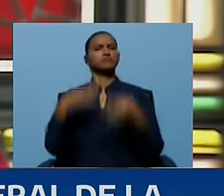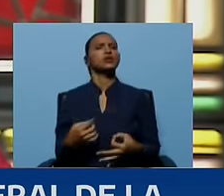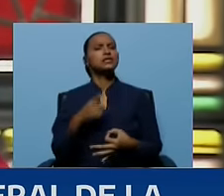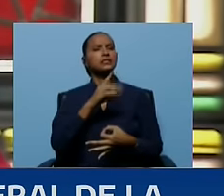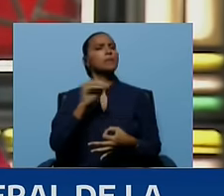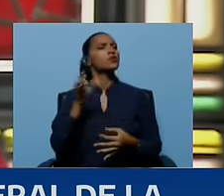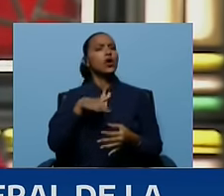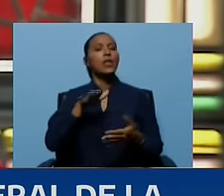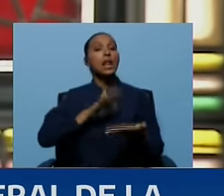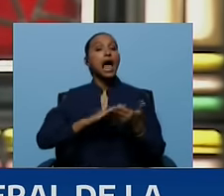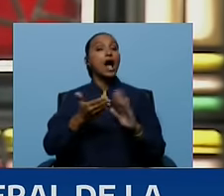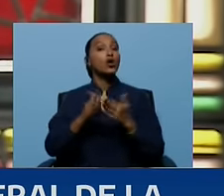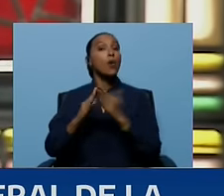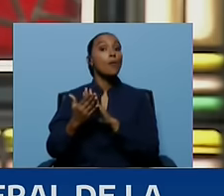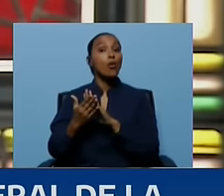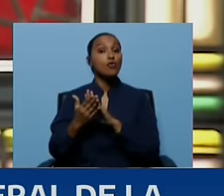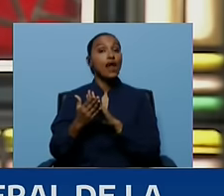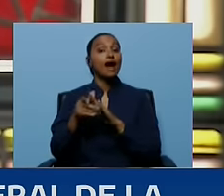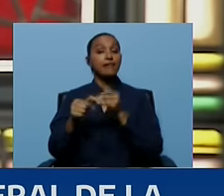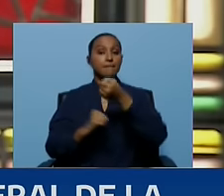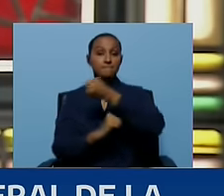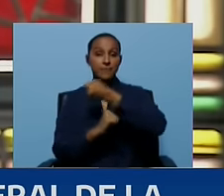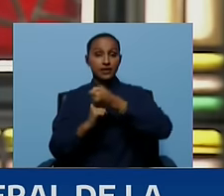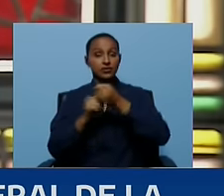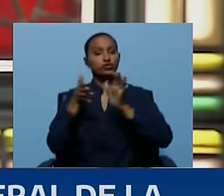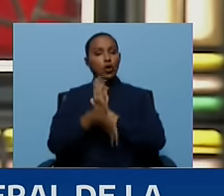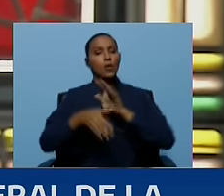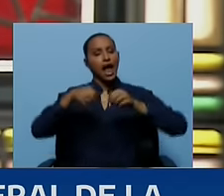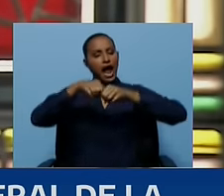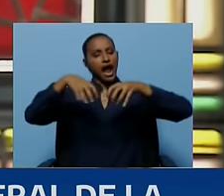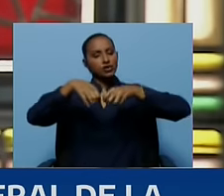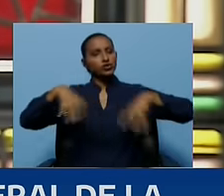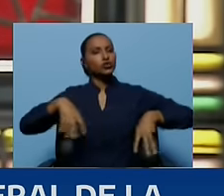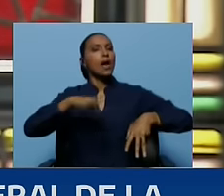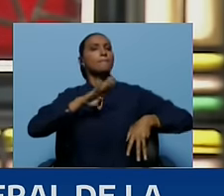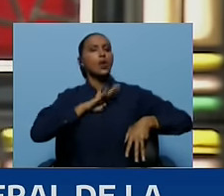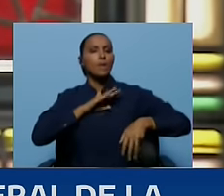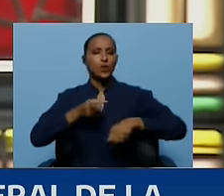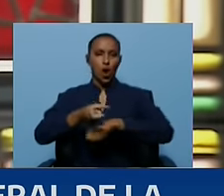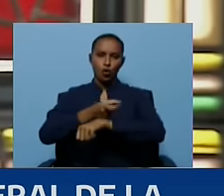comuna en Venezuela como estructura de autogobierno.